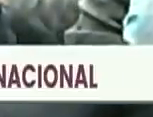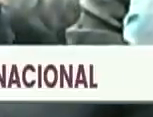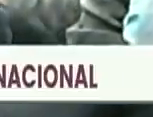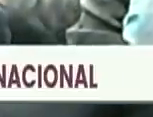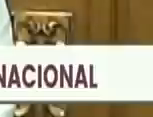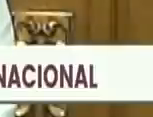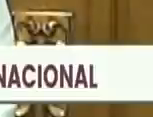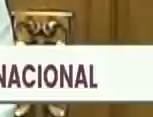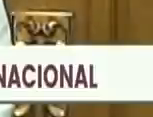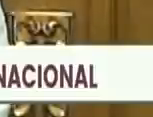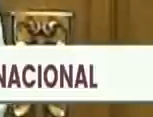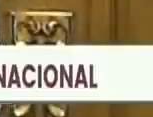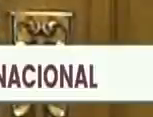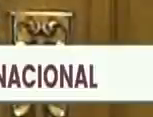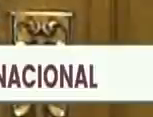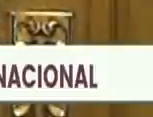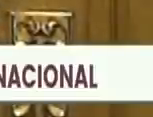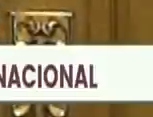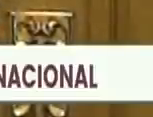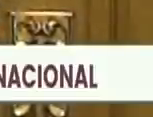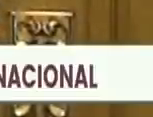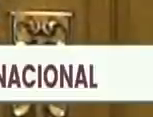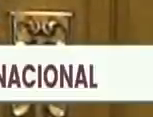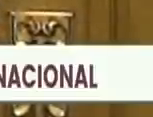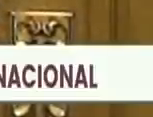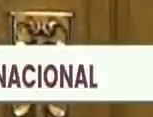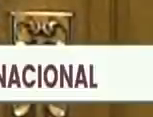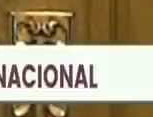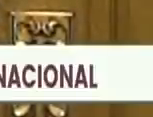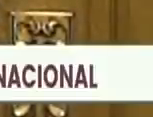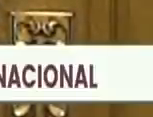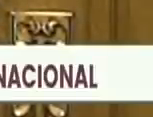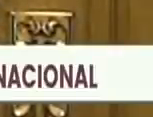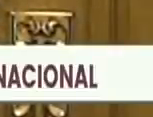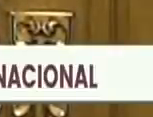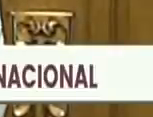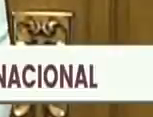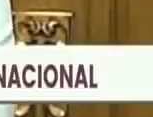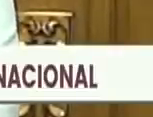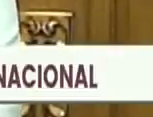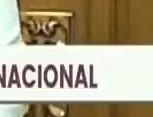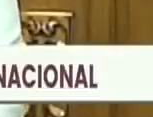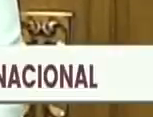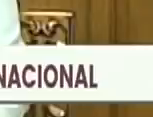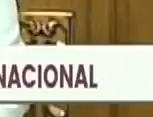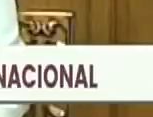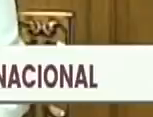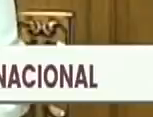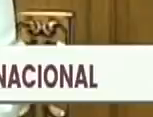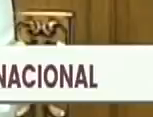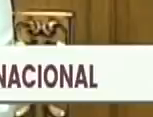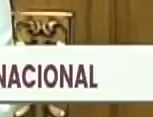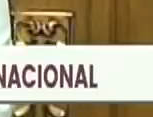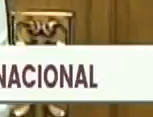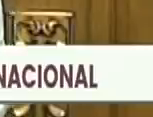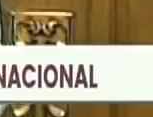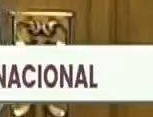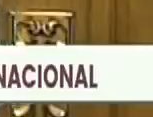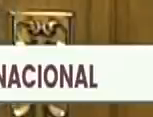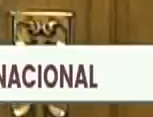agradecerles a los diputados y diputadas del gran bloque